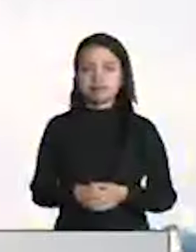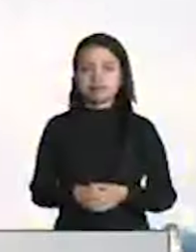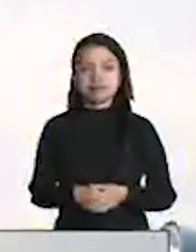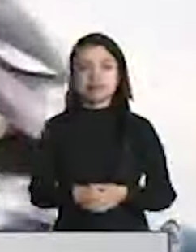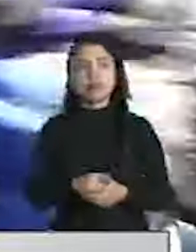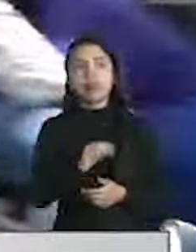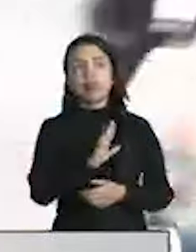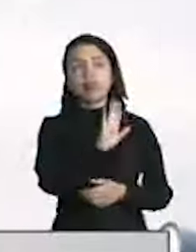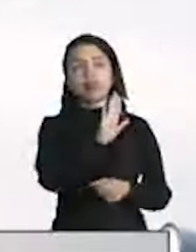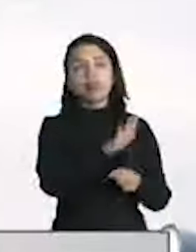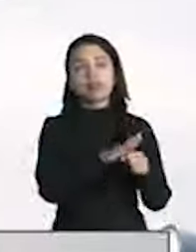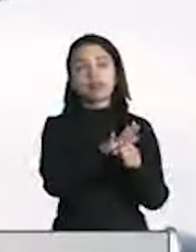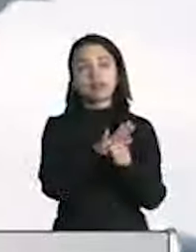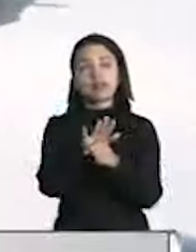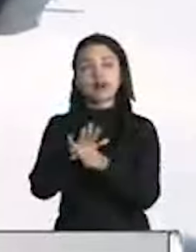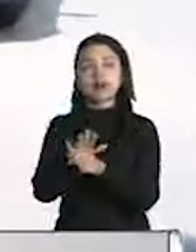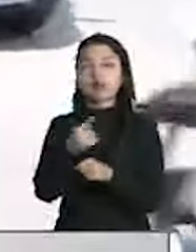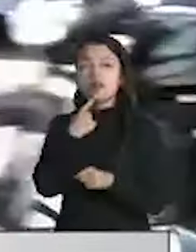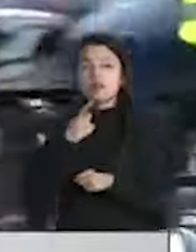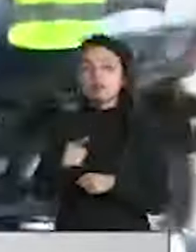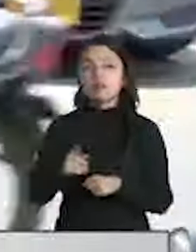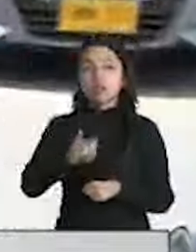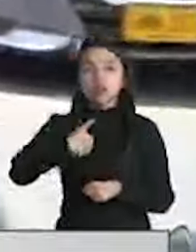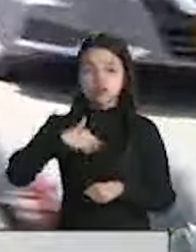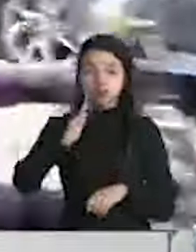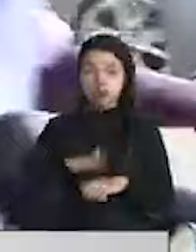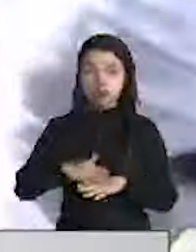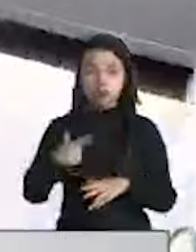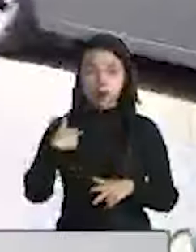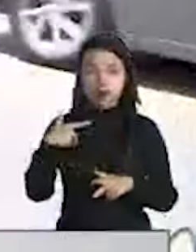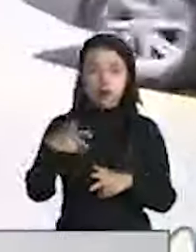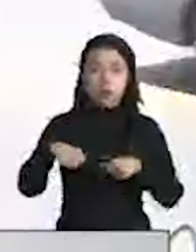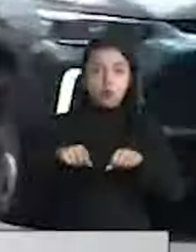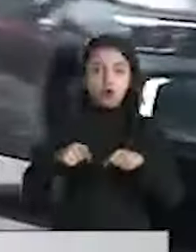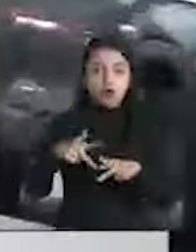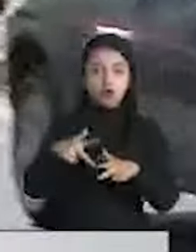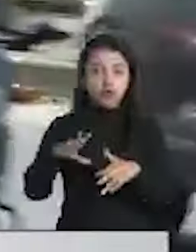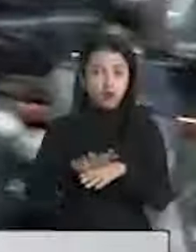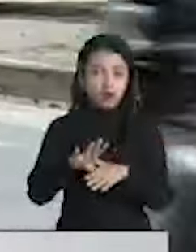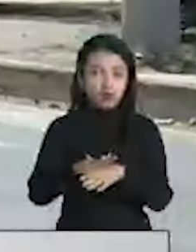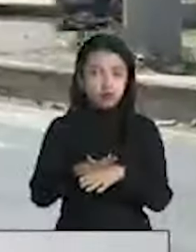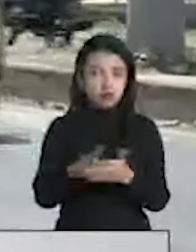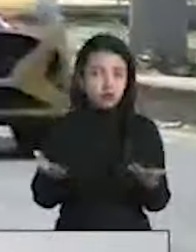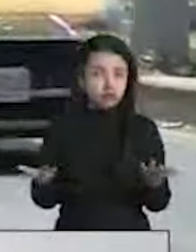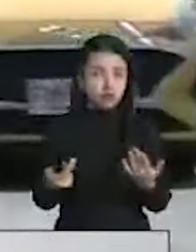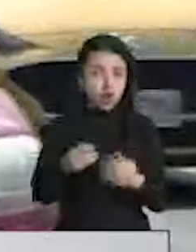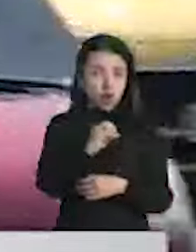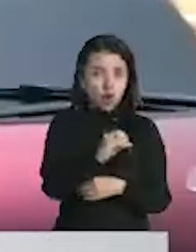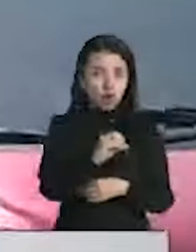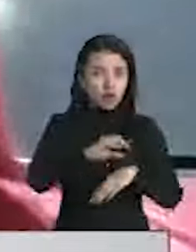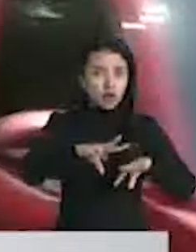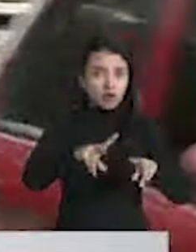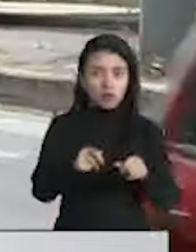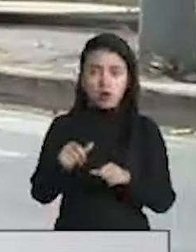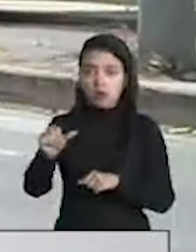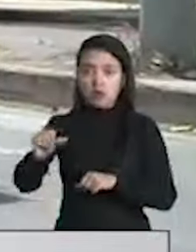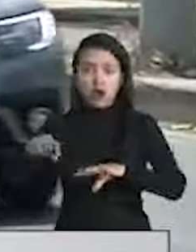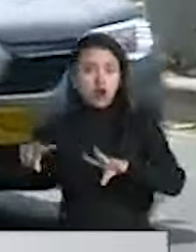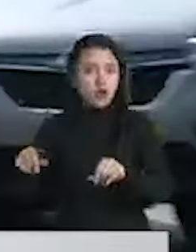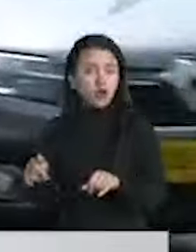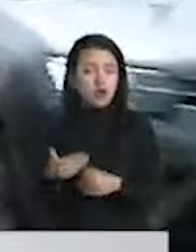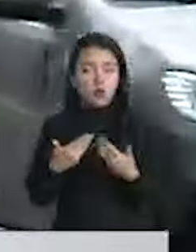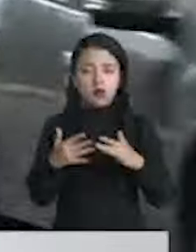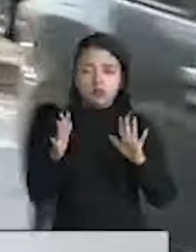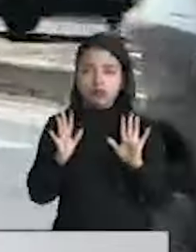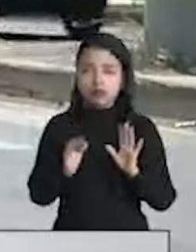porque es el mototaxi, no, cualquiera puede robar. Hombre, mujer, la mujer también roba. En Cartagena, delitos como el homicidio han